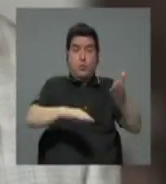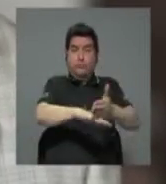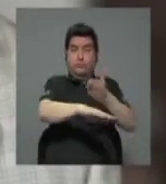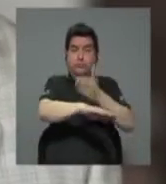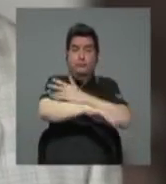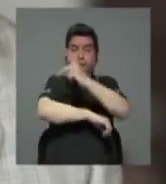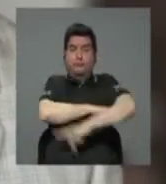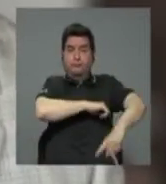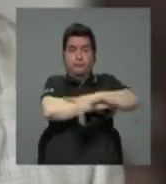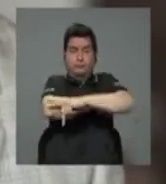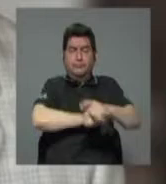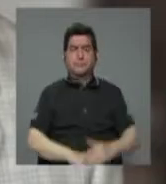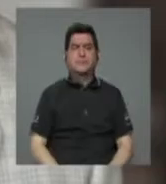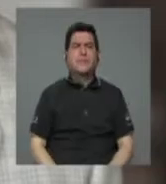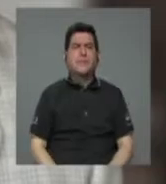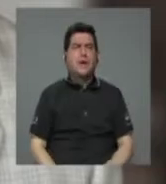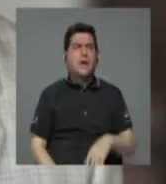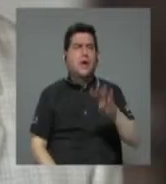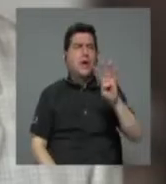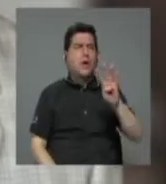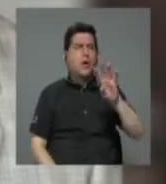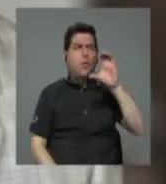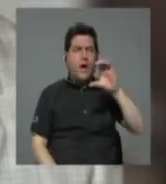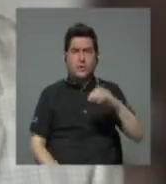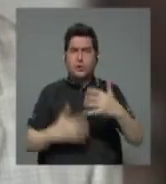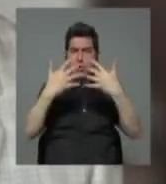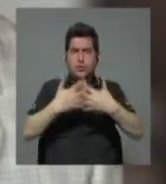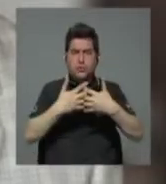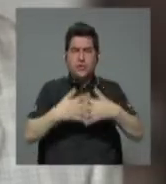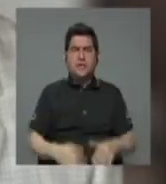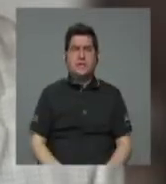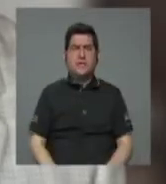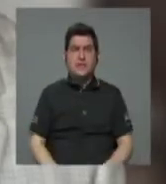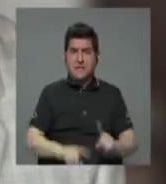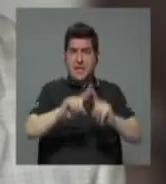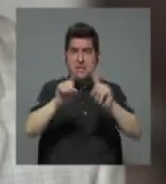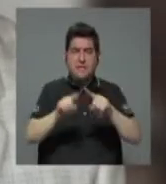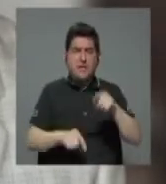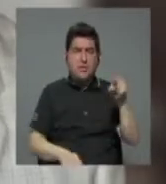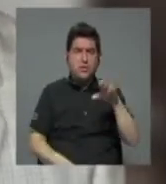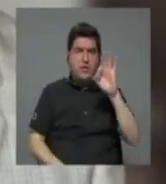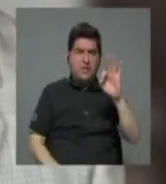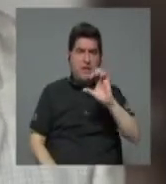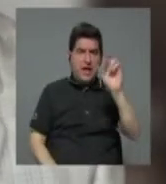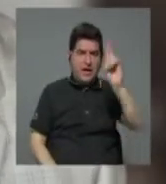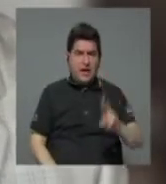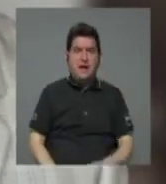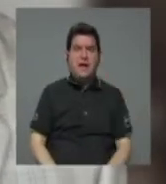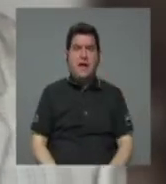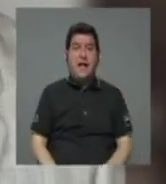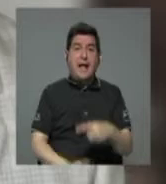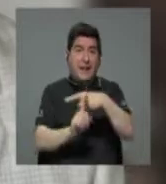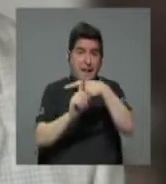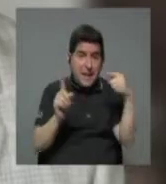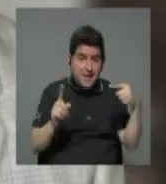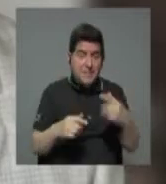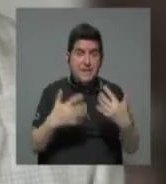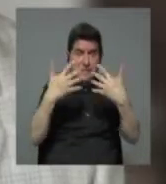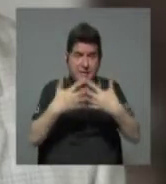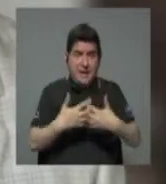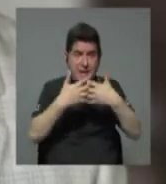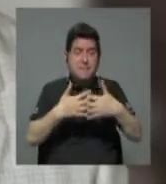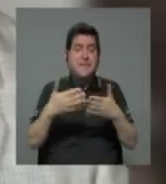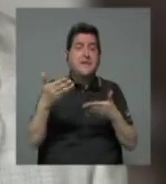en el país. Hay cerca de 400 empresas en las zonas francas de Costa Rica, de las cuales más de la mitad son empresas